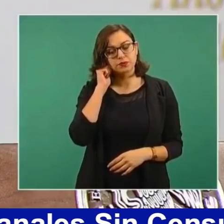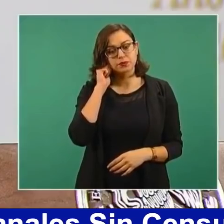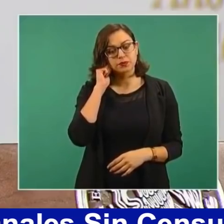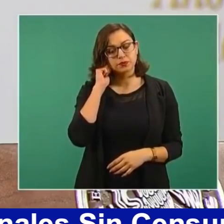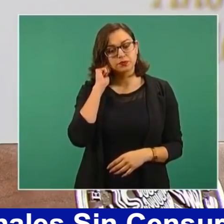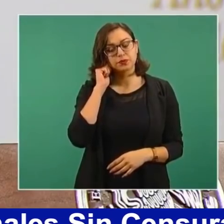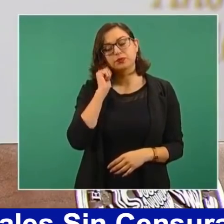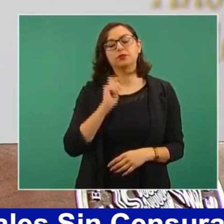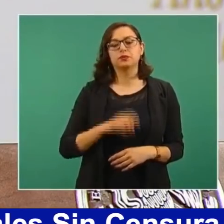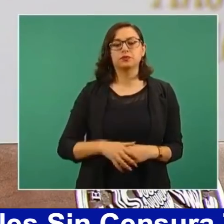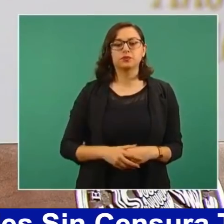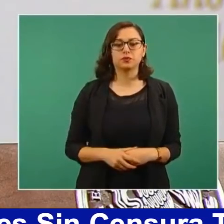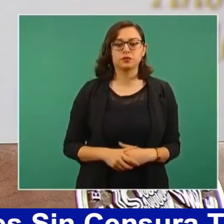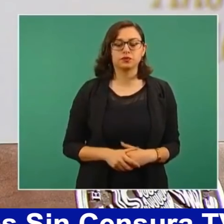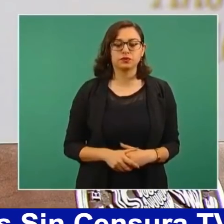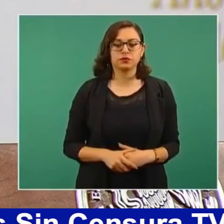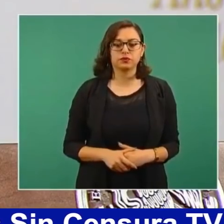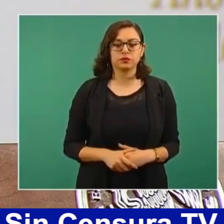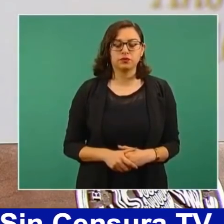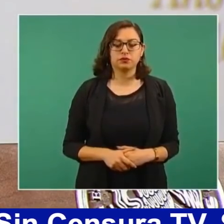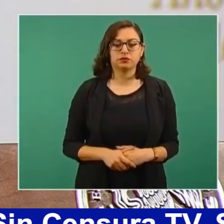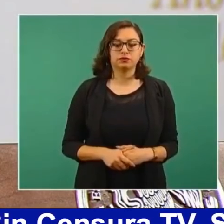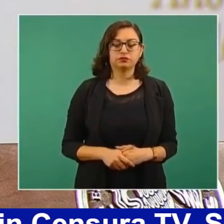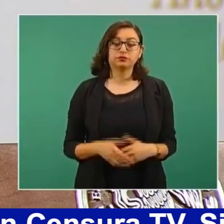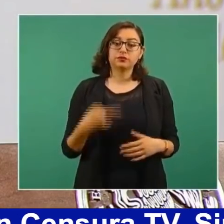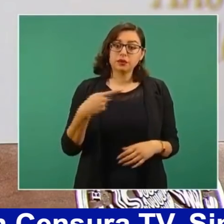que ver